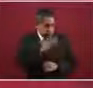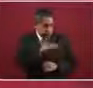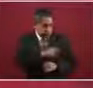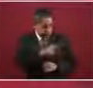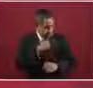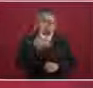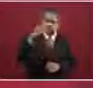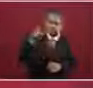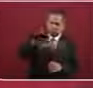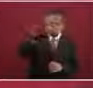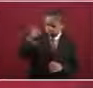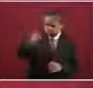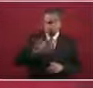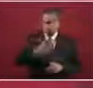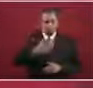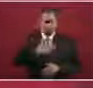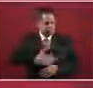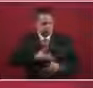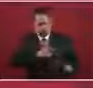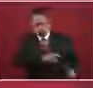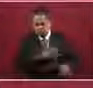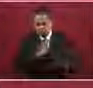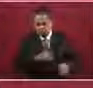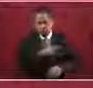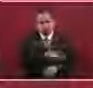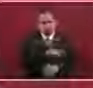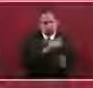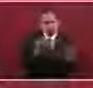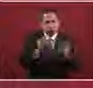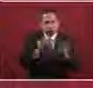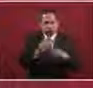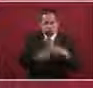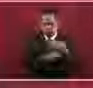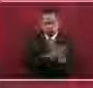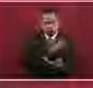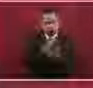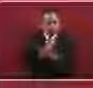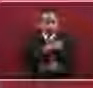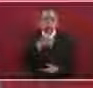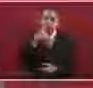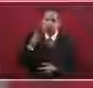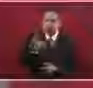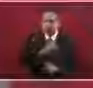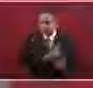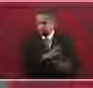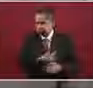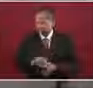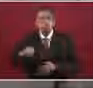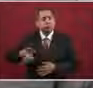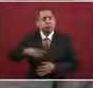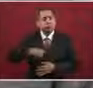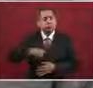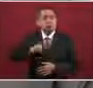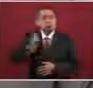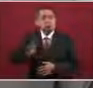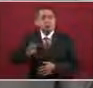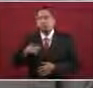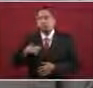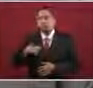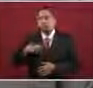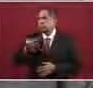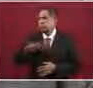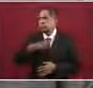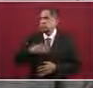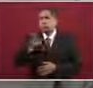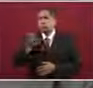de justicia, que se acuda a ellas, y el compromiso nuestro es que no vamos